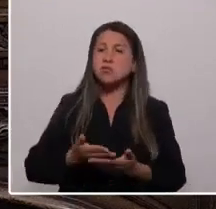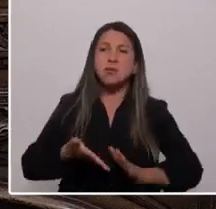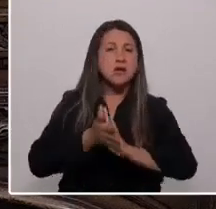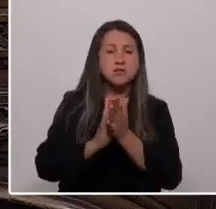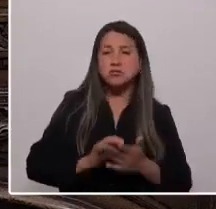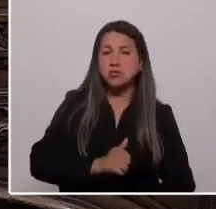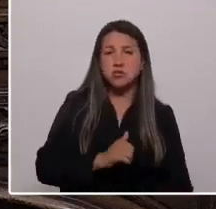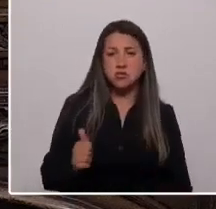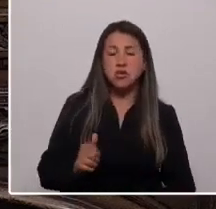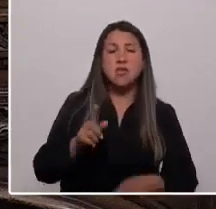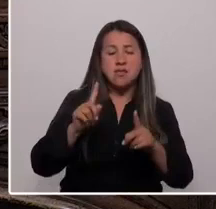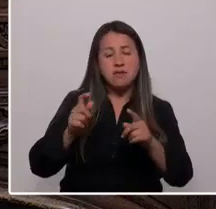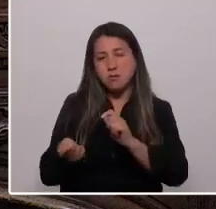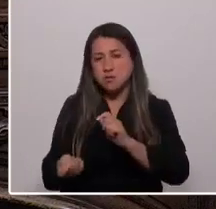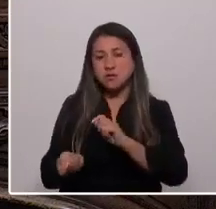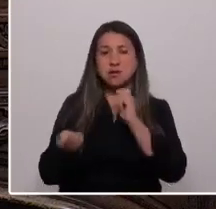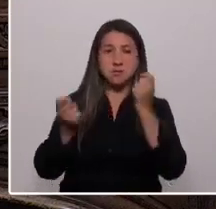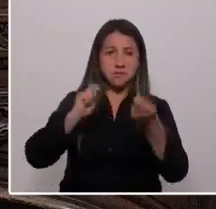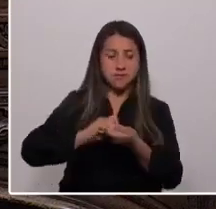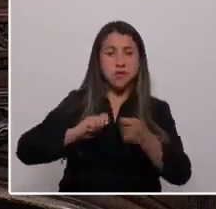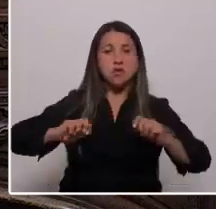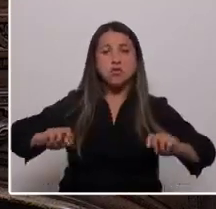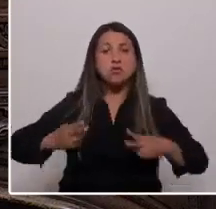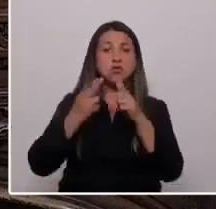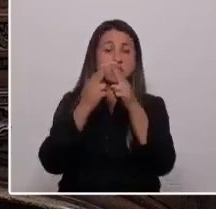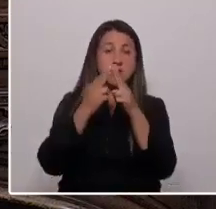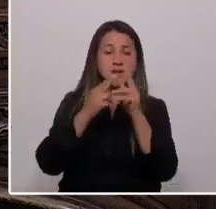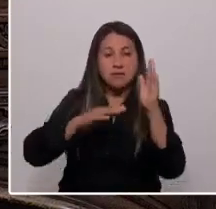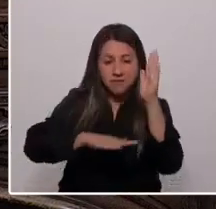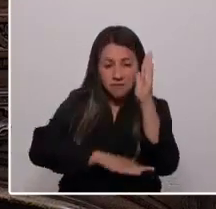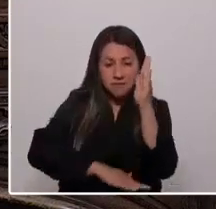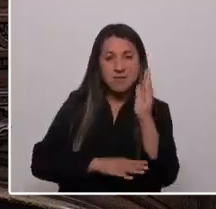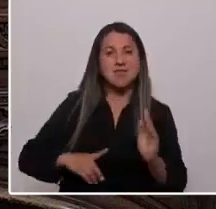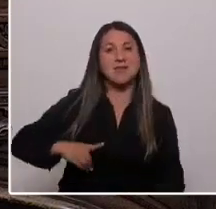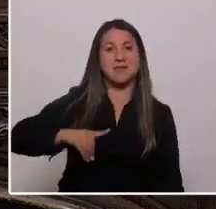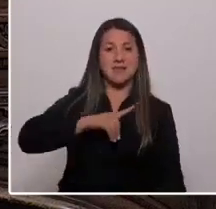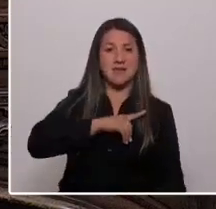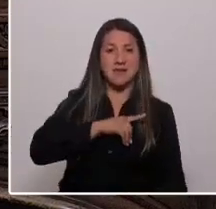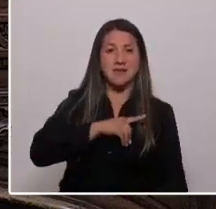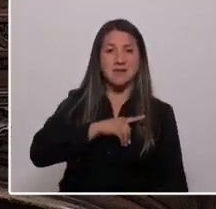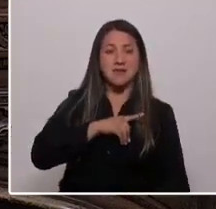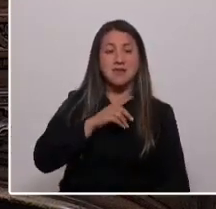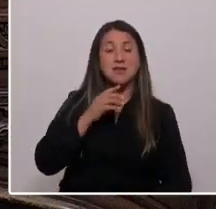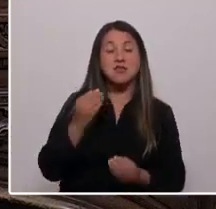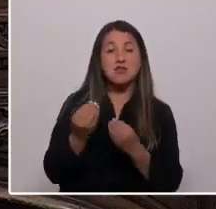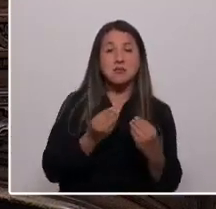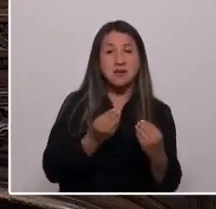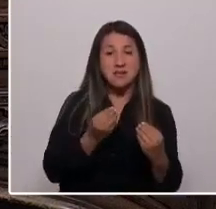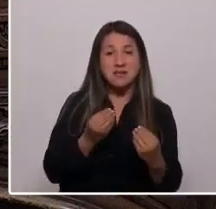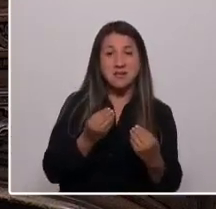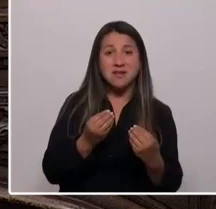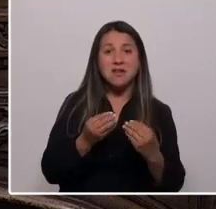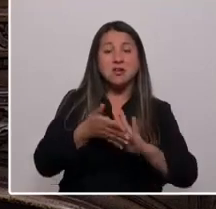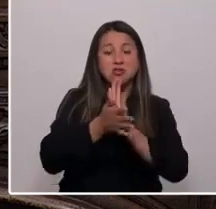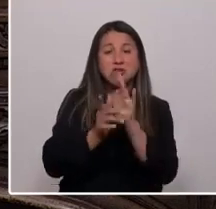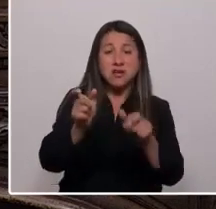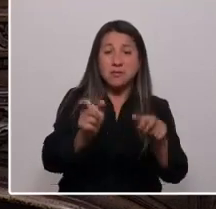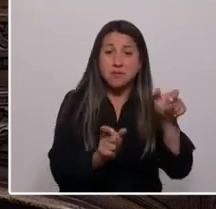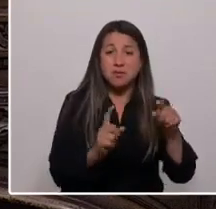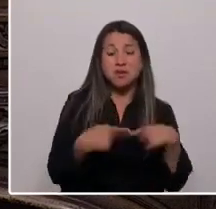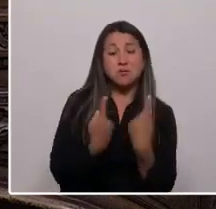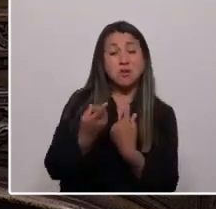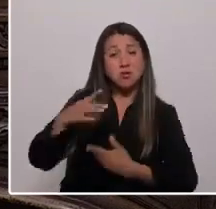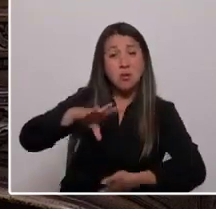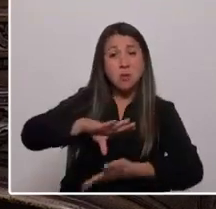transformadores construir los cimientos de la dignidad y velar por cada una de las personas de nuestro país por